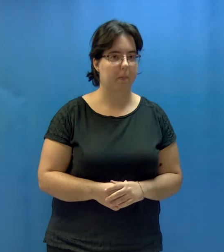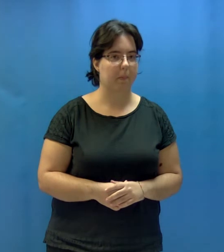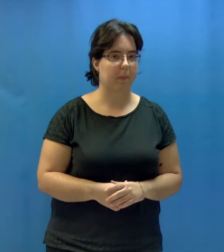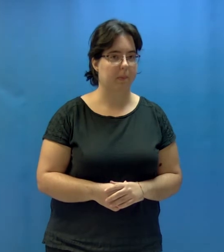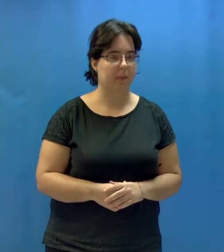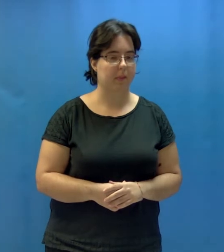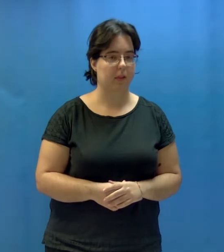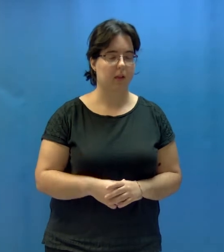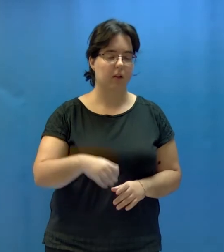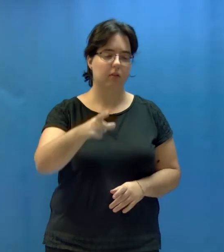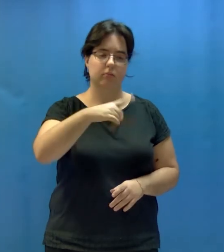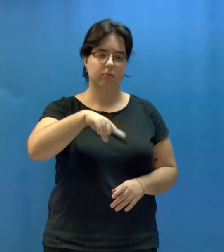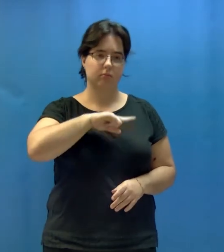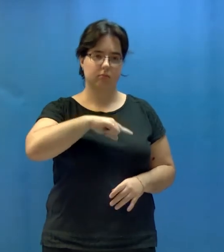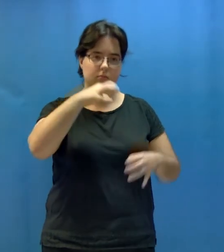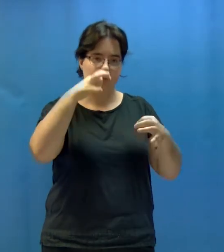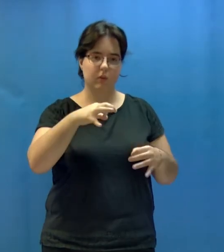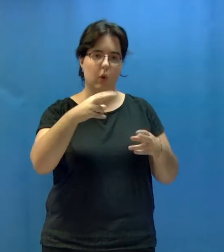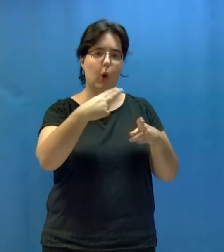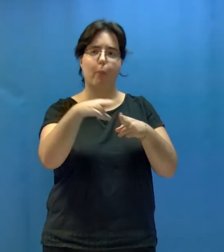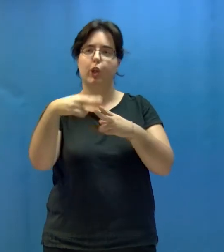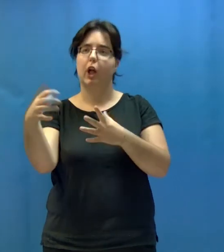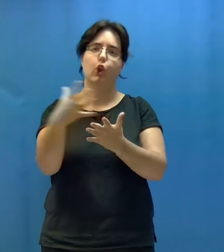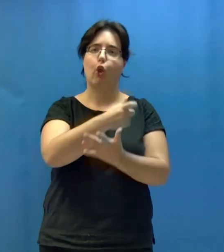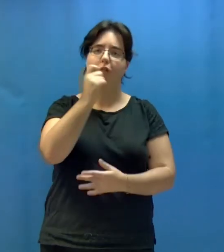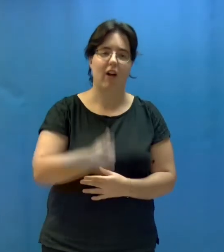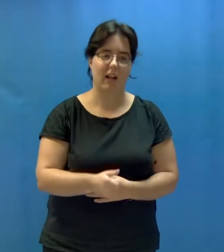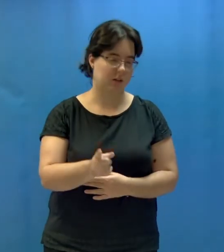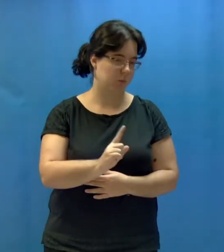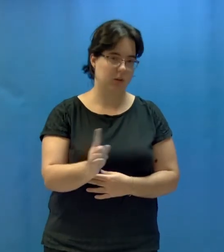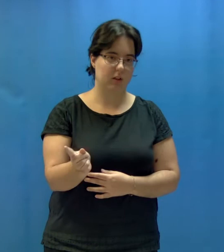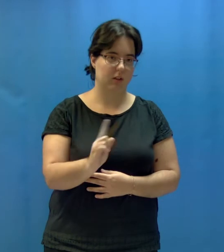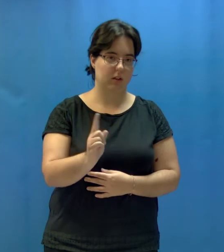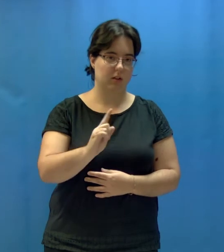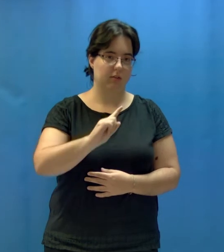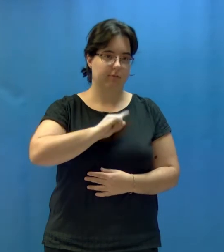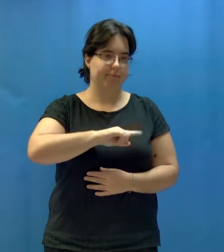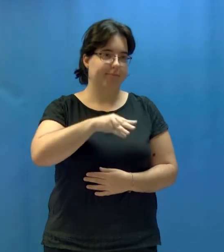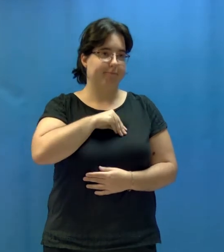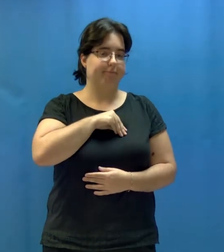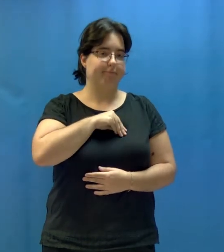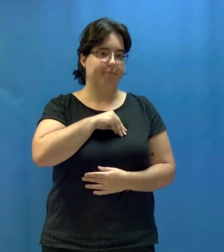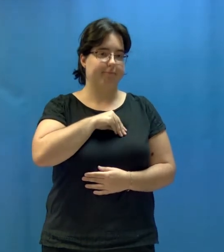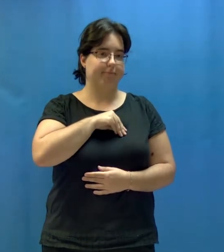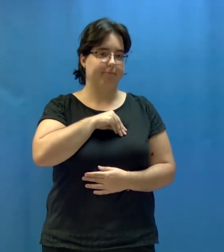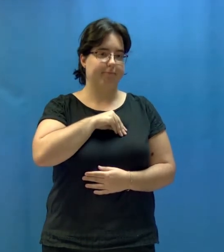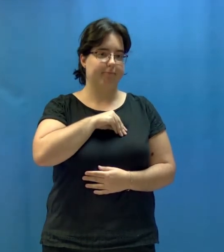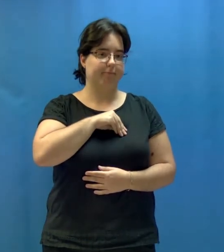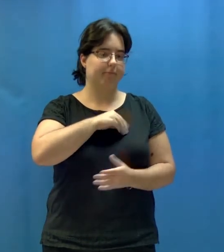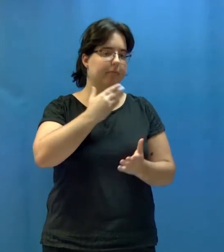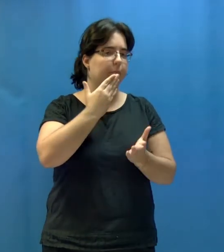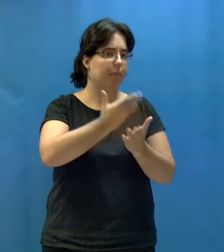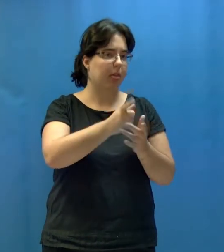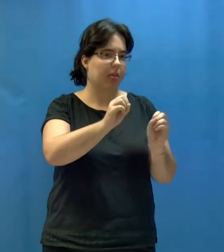Nosaltres estem convençuts que en tot en política no val. Jo, Ali, sentint-ho molt, vaig a la dimissió. Jo sé que te sonrajaràs, no sé